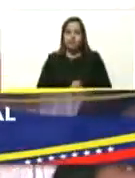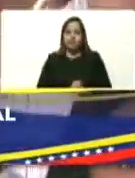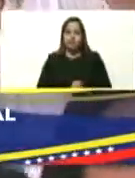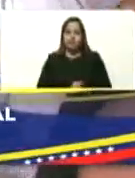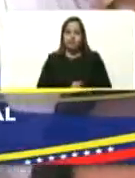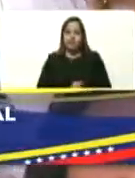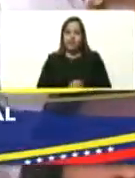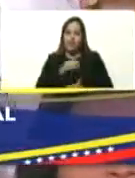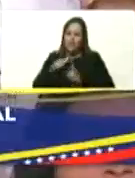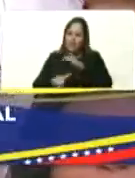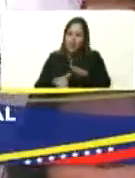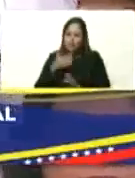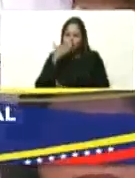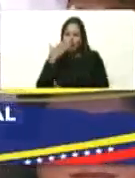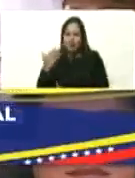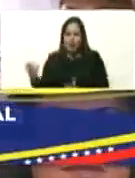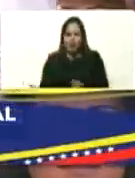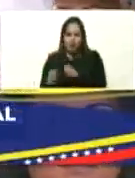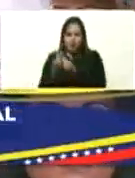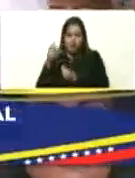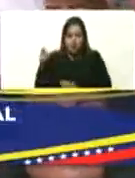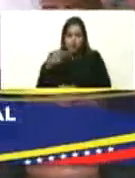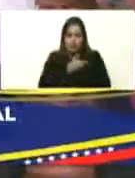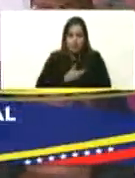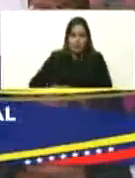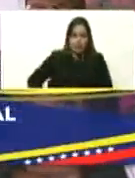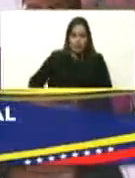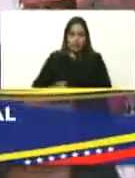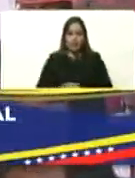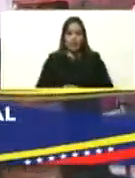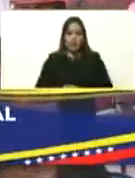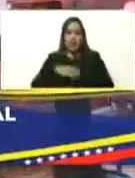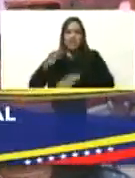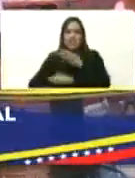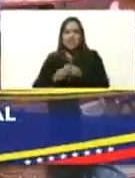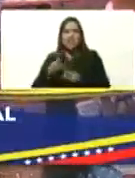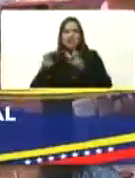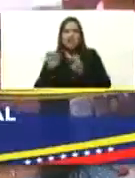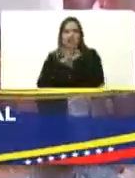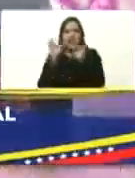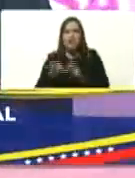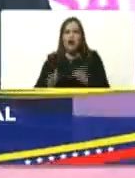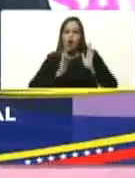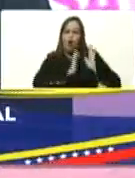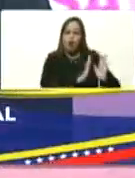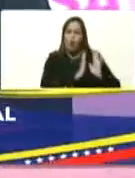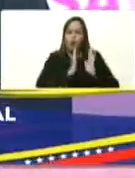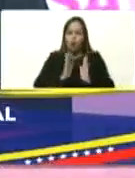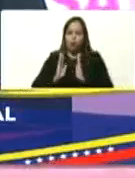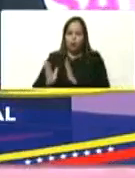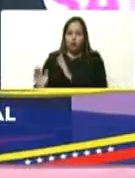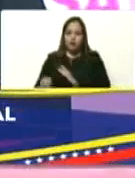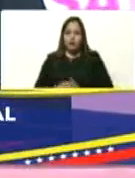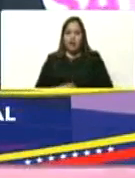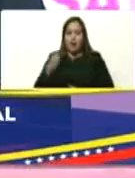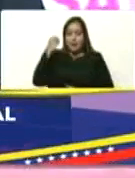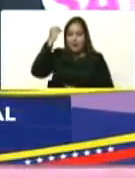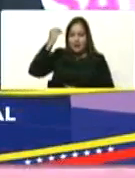un paso adelante con usted y plantearnos nuevas formas de organización. Hemos